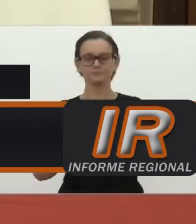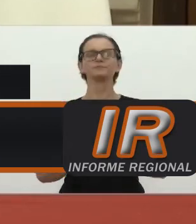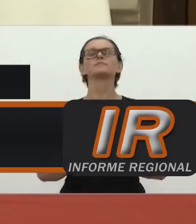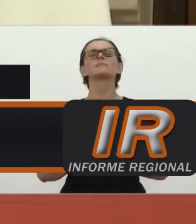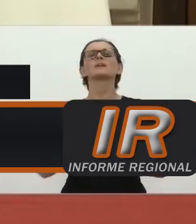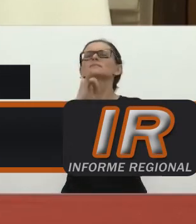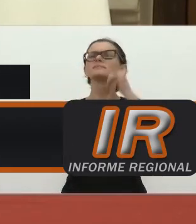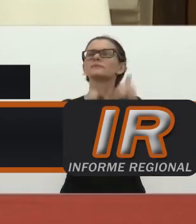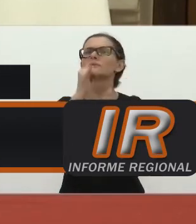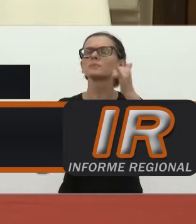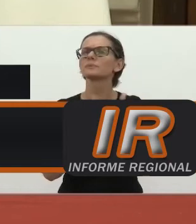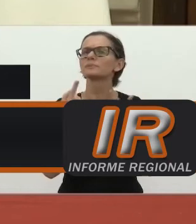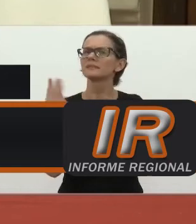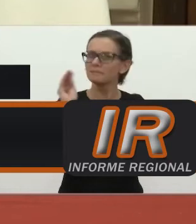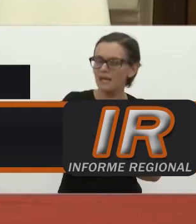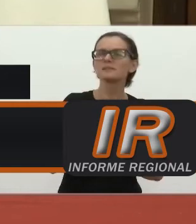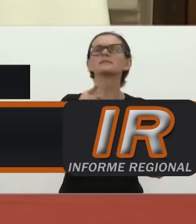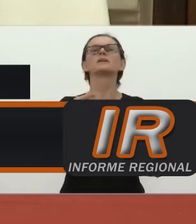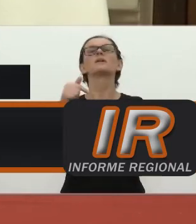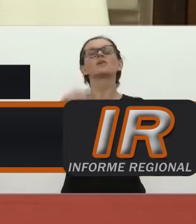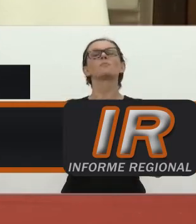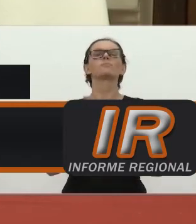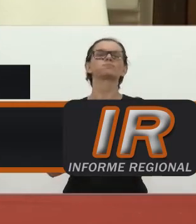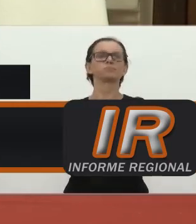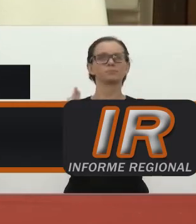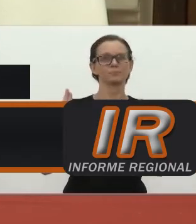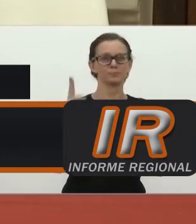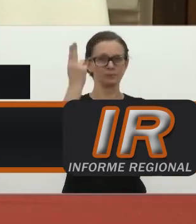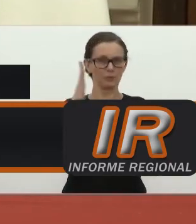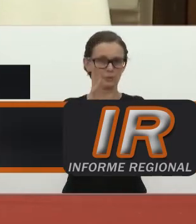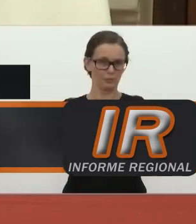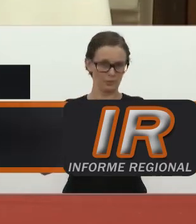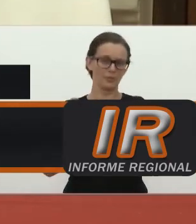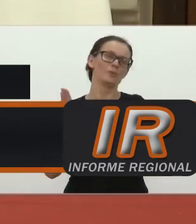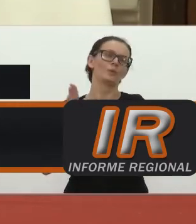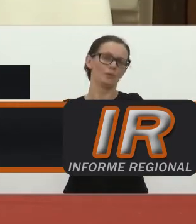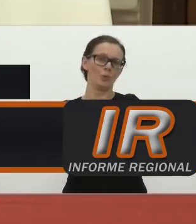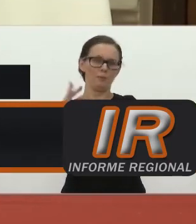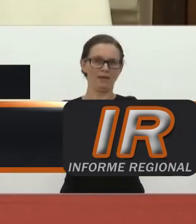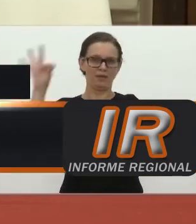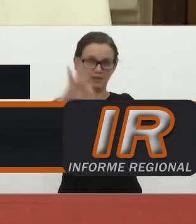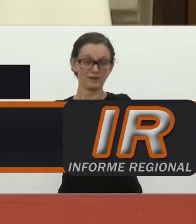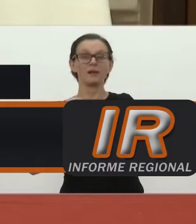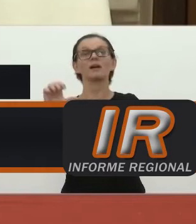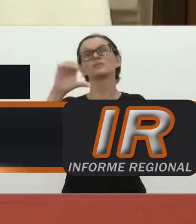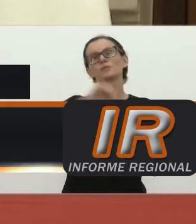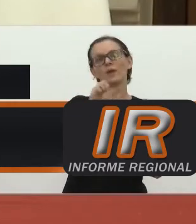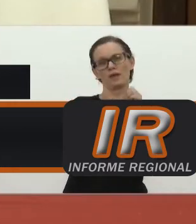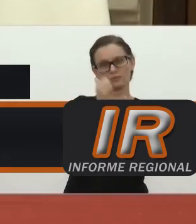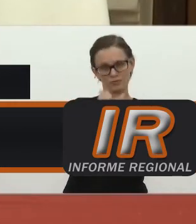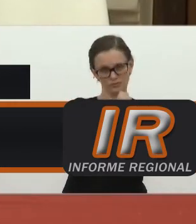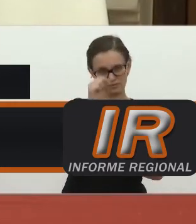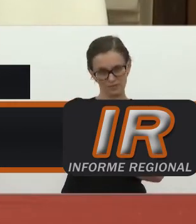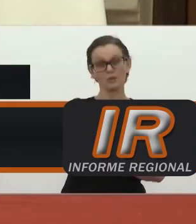también que tenemos un nuevo fallecimiento por dengue en la localidad de Rosario de una